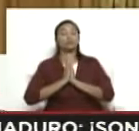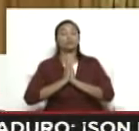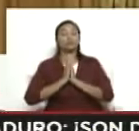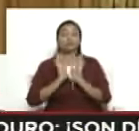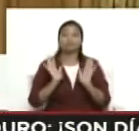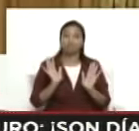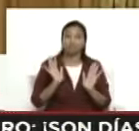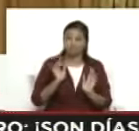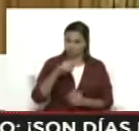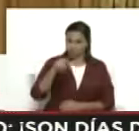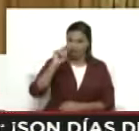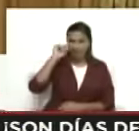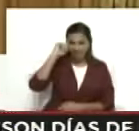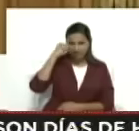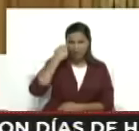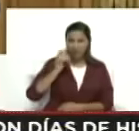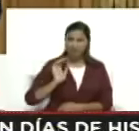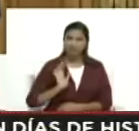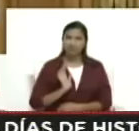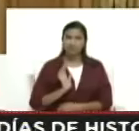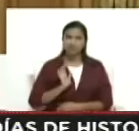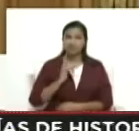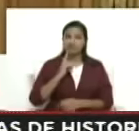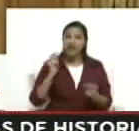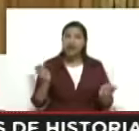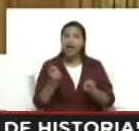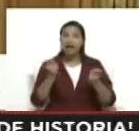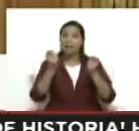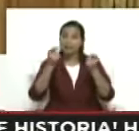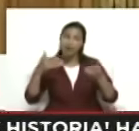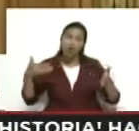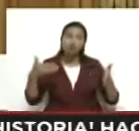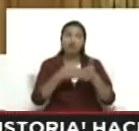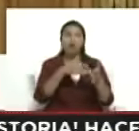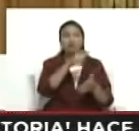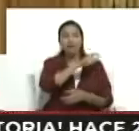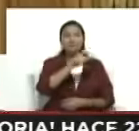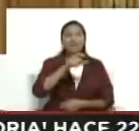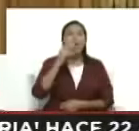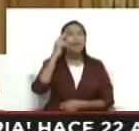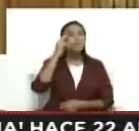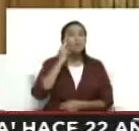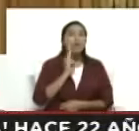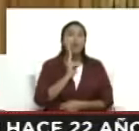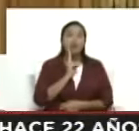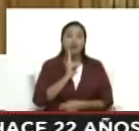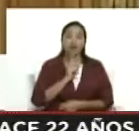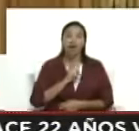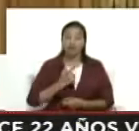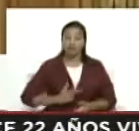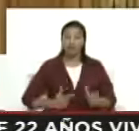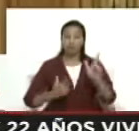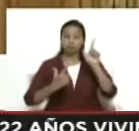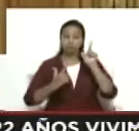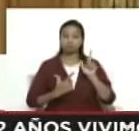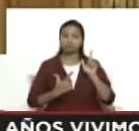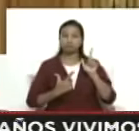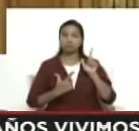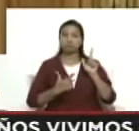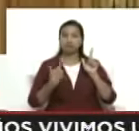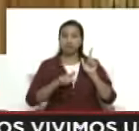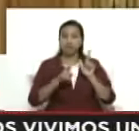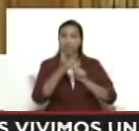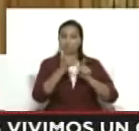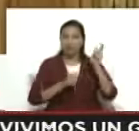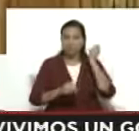bolivarianos? La campaña contra los círculos bolivarianos, que estaban armados, que tenían ametralladoras,